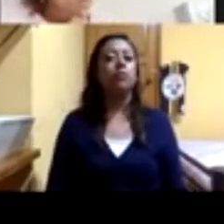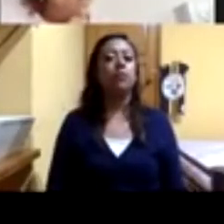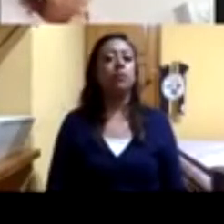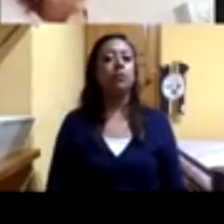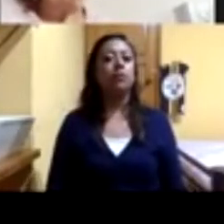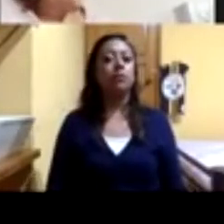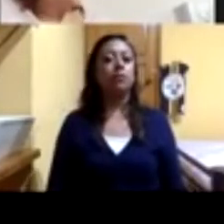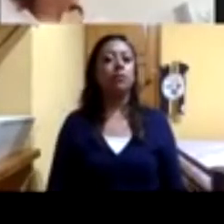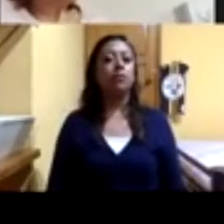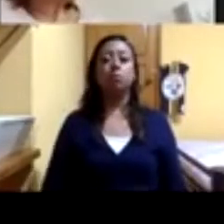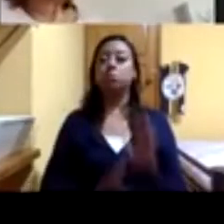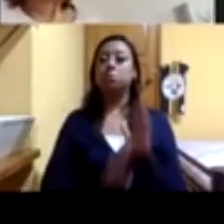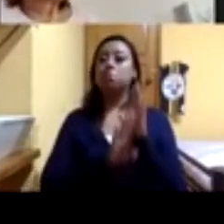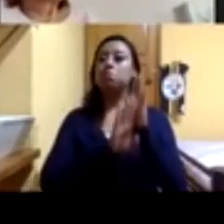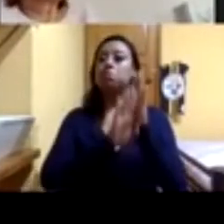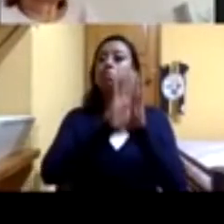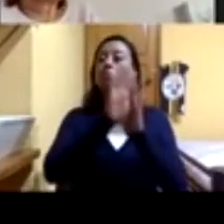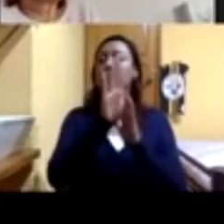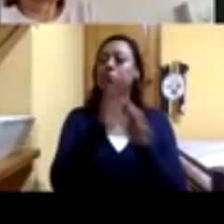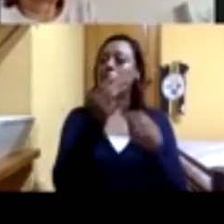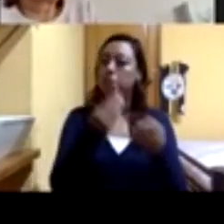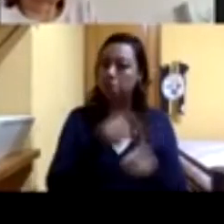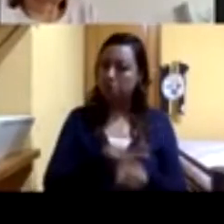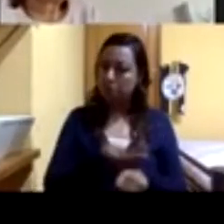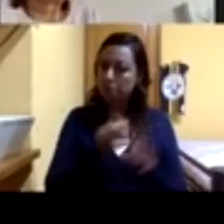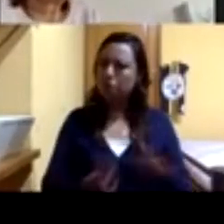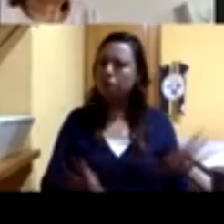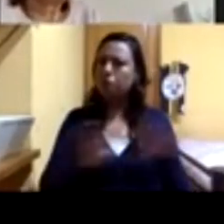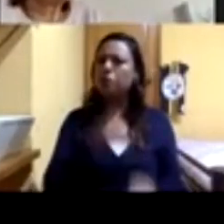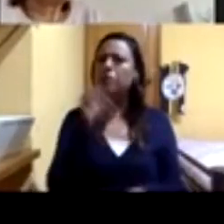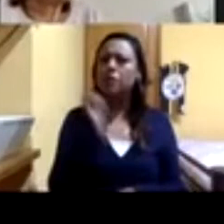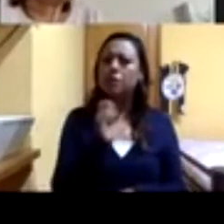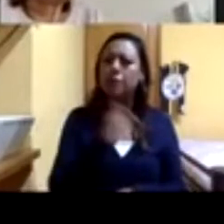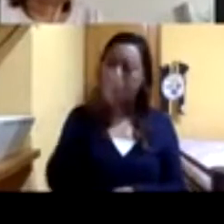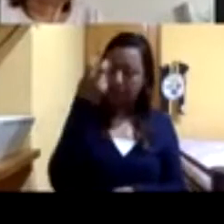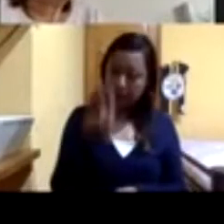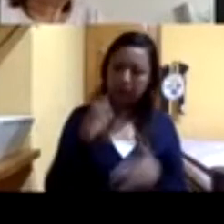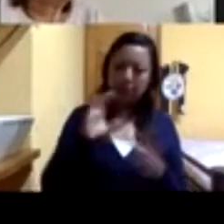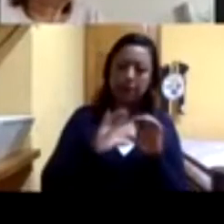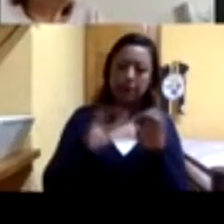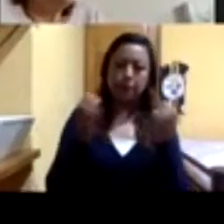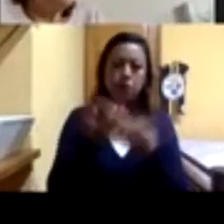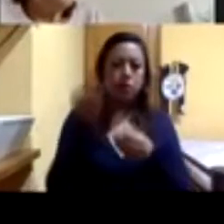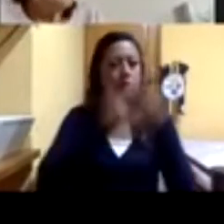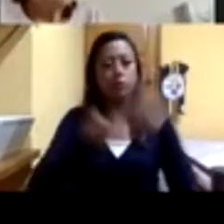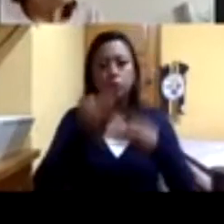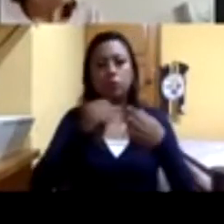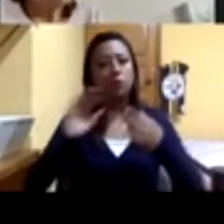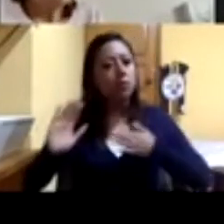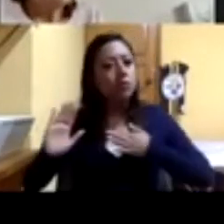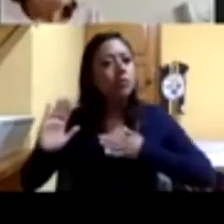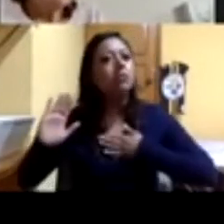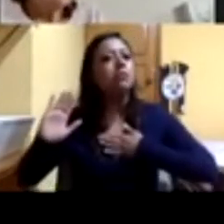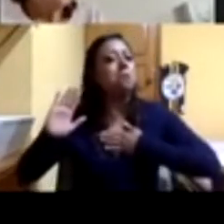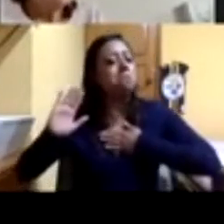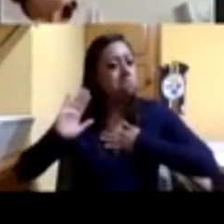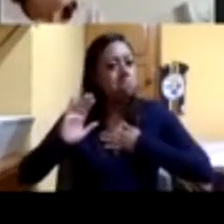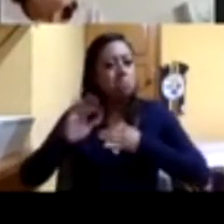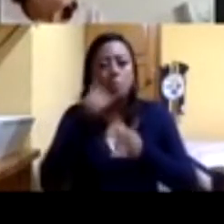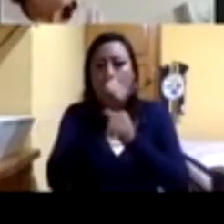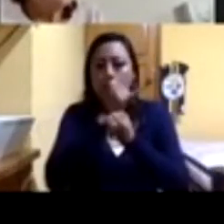elemento muy importante de que en este Congreso estamos comprometidas y comprometidos con la transparencia.